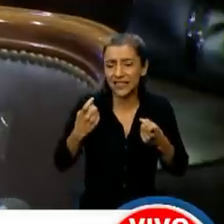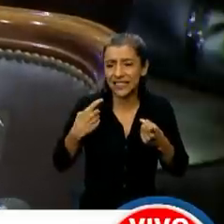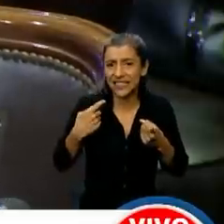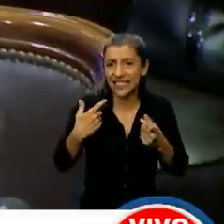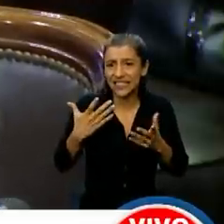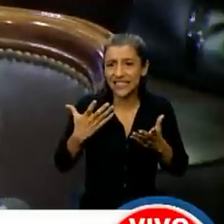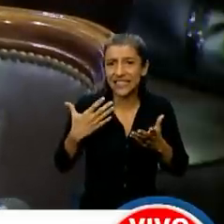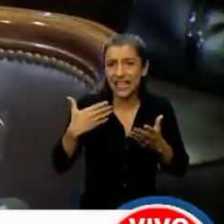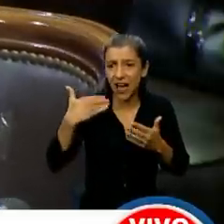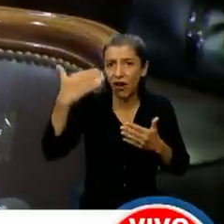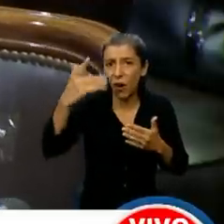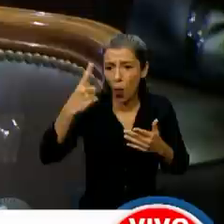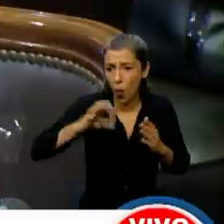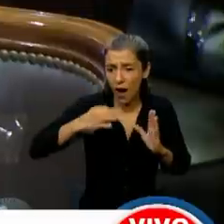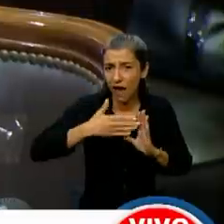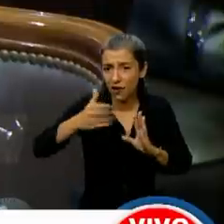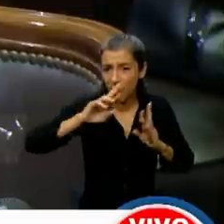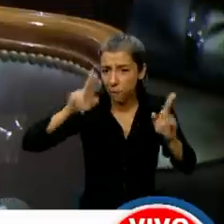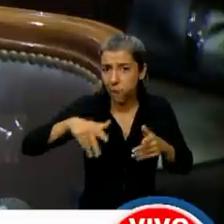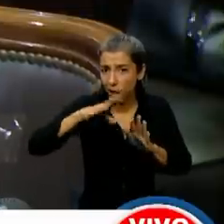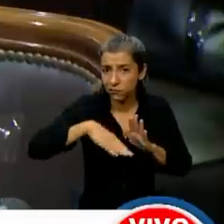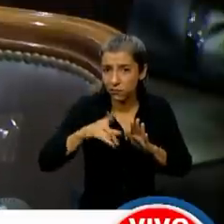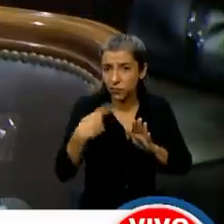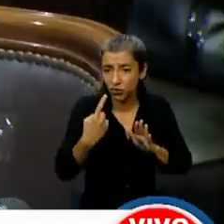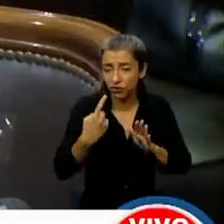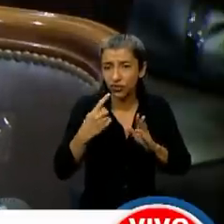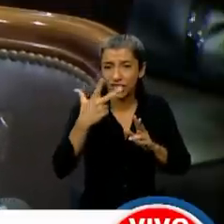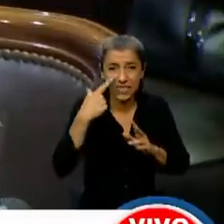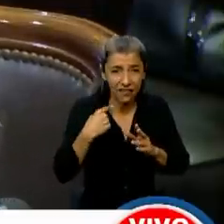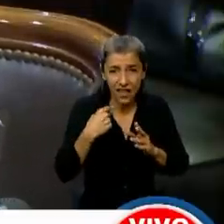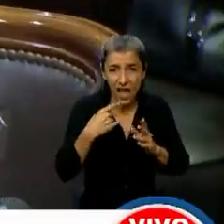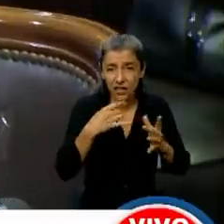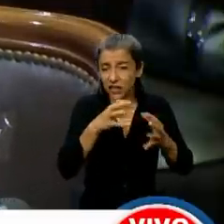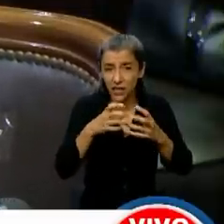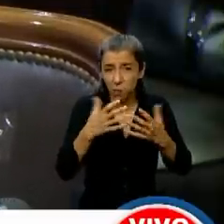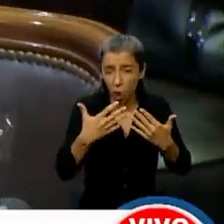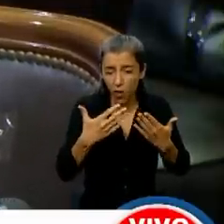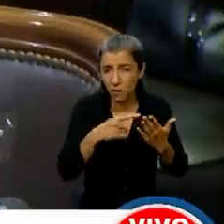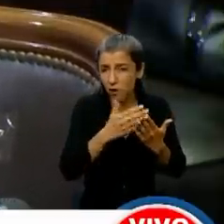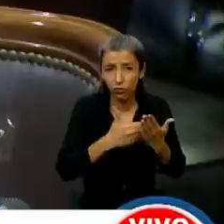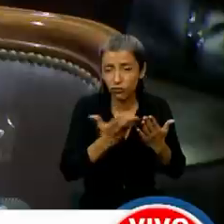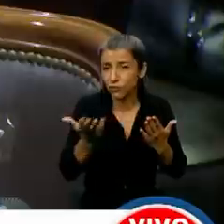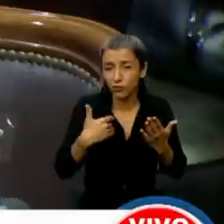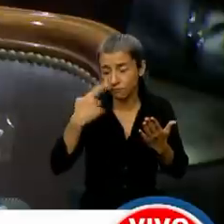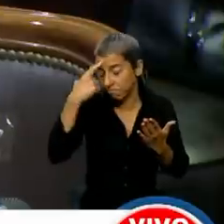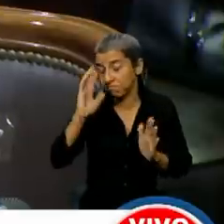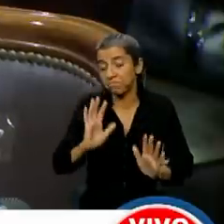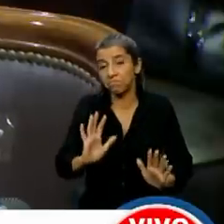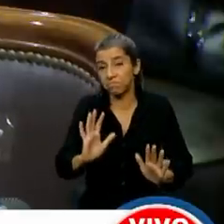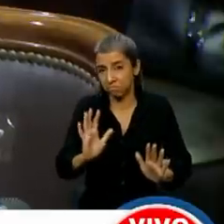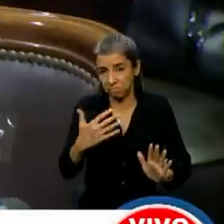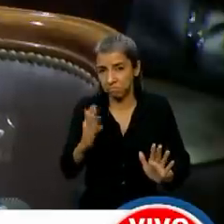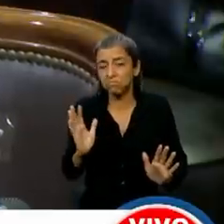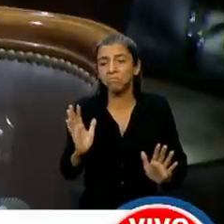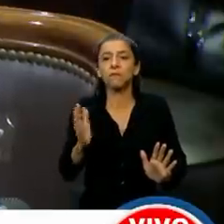año hoy hacía simplemente el ejercicio de traer a la memoria y de poder comparar